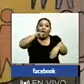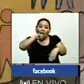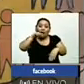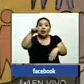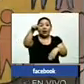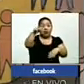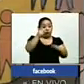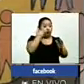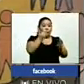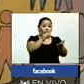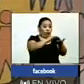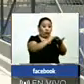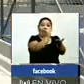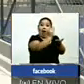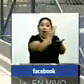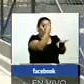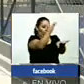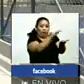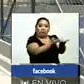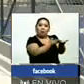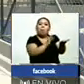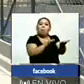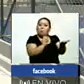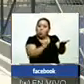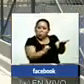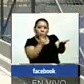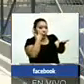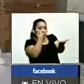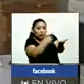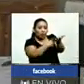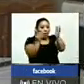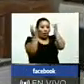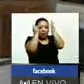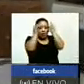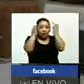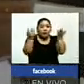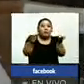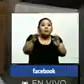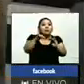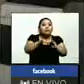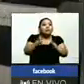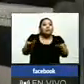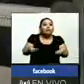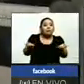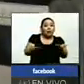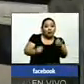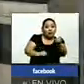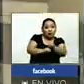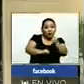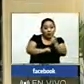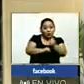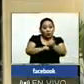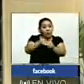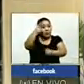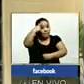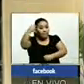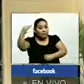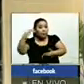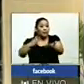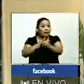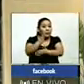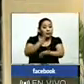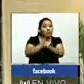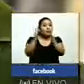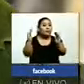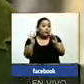Este modelo es una alternativa para salir de la desesperanza a través del fomento de la política de acceso a